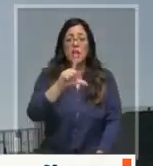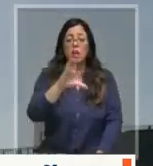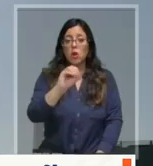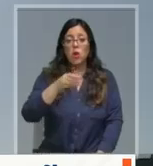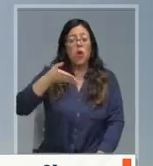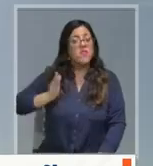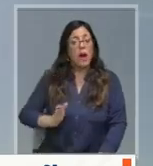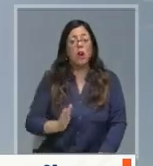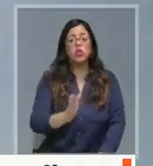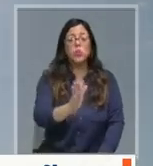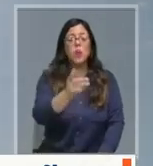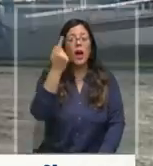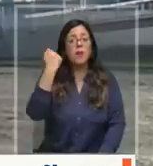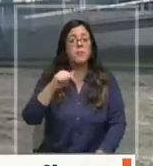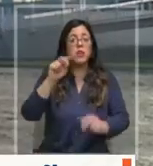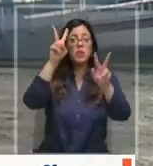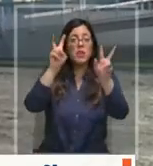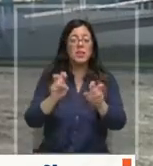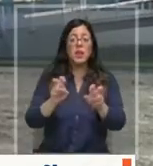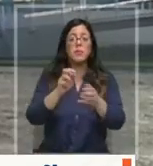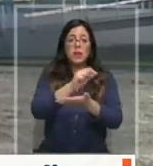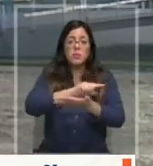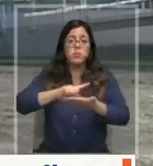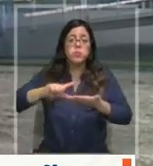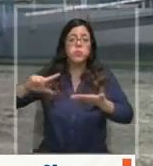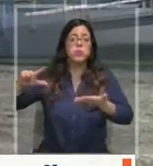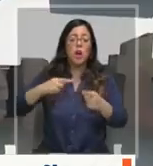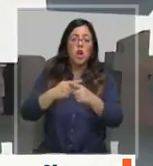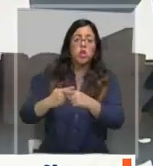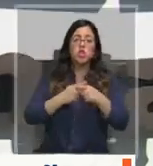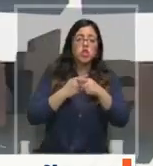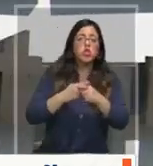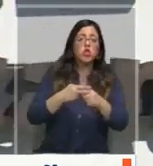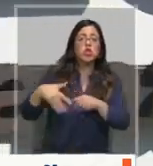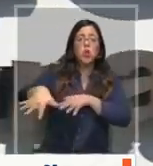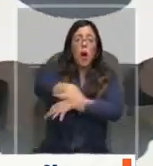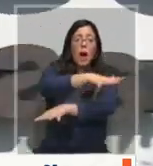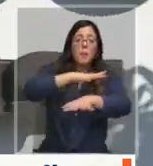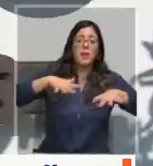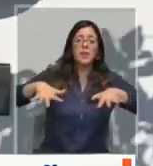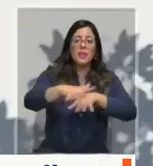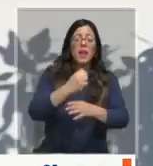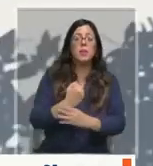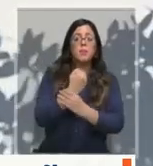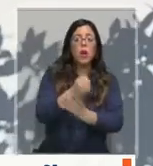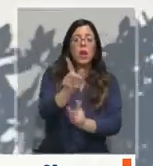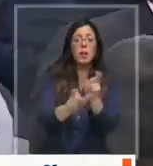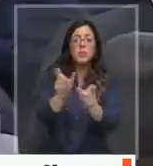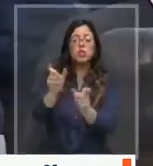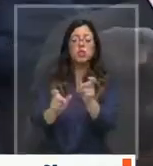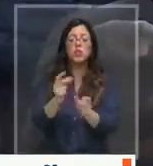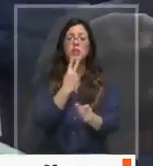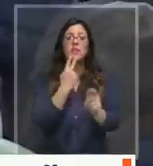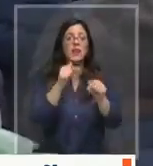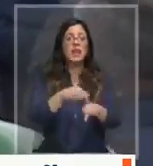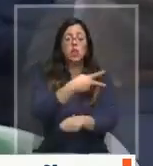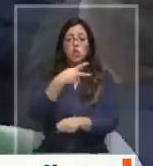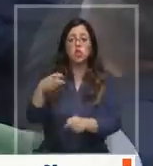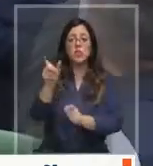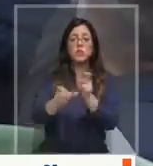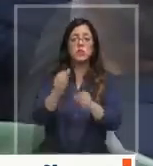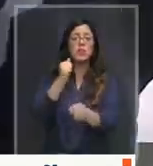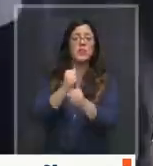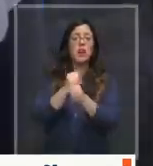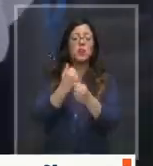pero aumentando los estándares socioambientales para cumplir a ciudadanas y ciudadanos. En total, más de 200 trabajadores se acogieron a